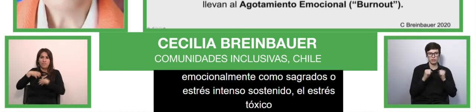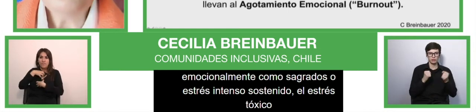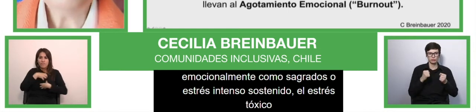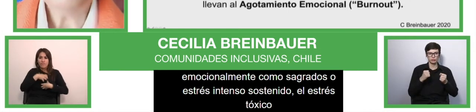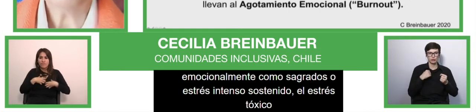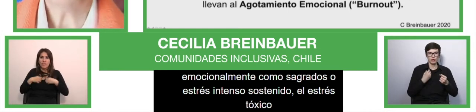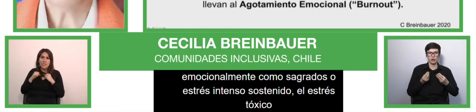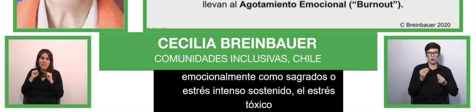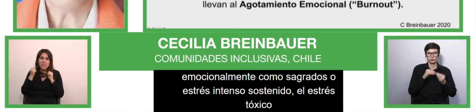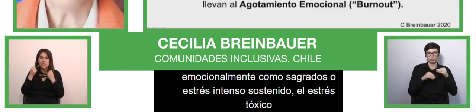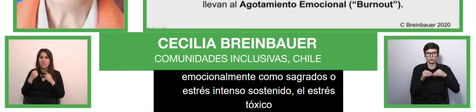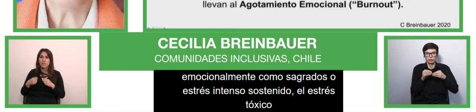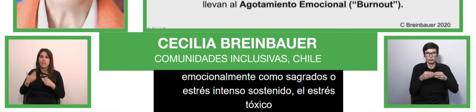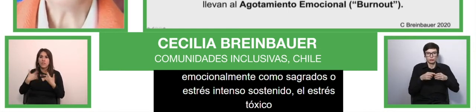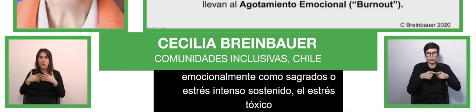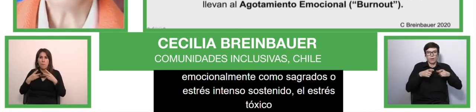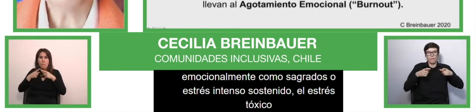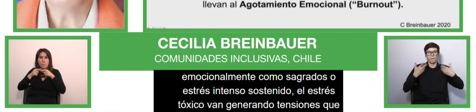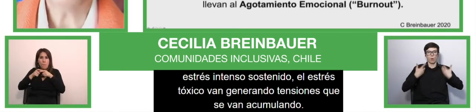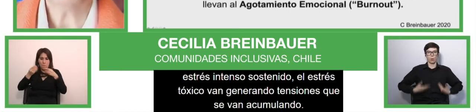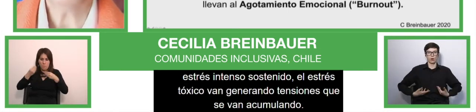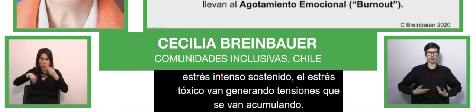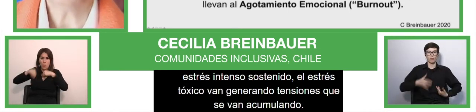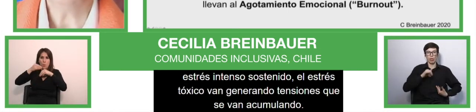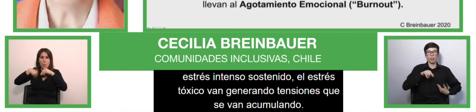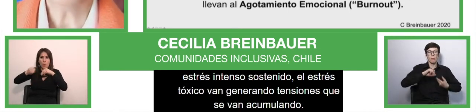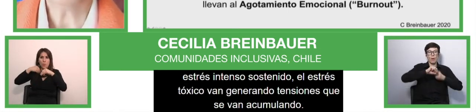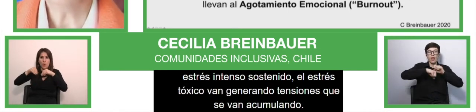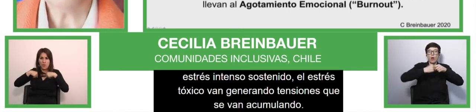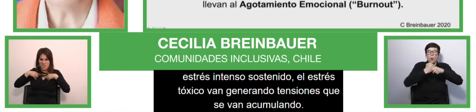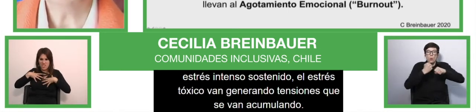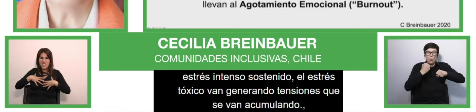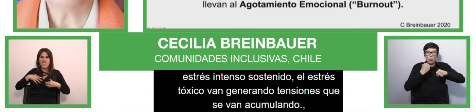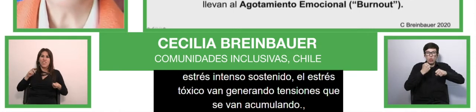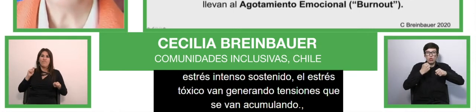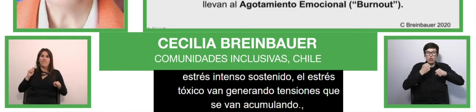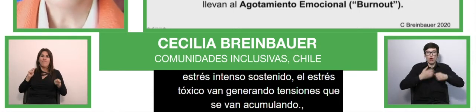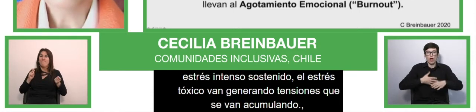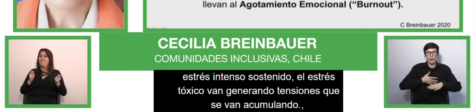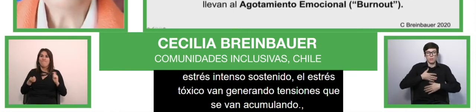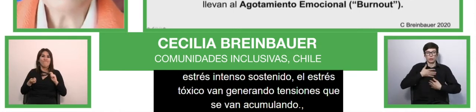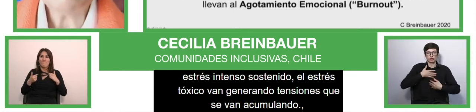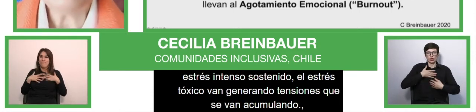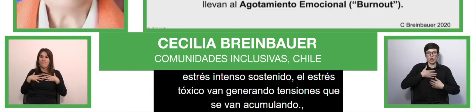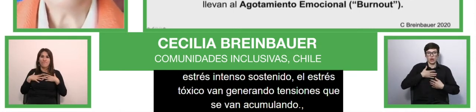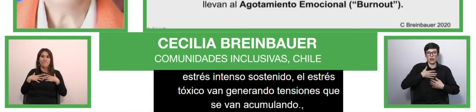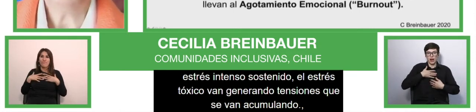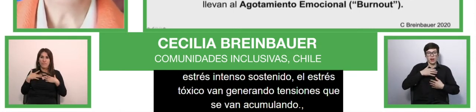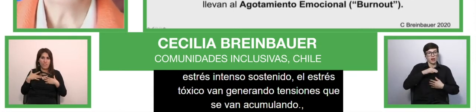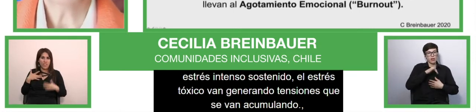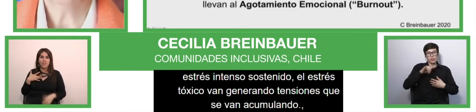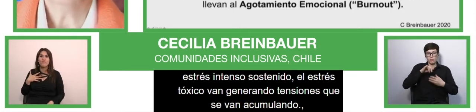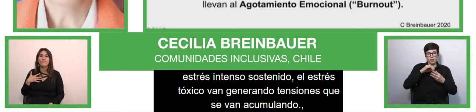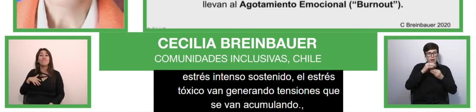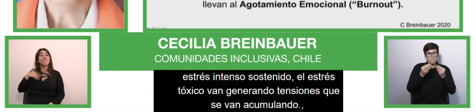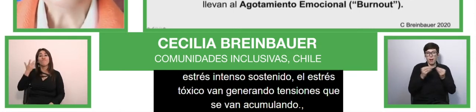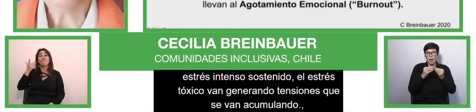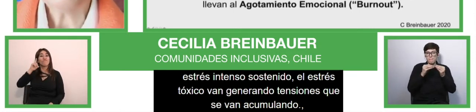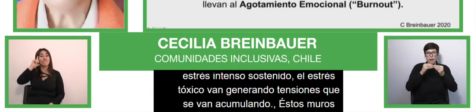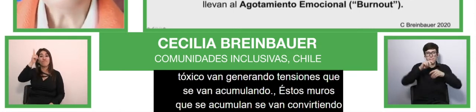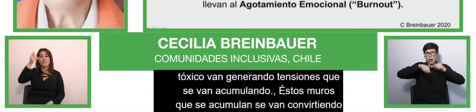estos números emocionales que se acumulan cotidianamente se van convirtiendo en una madeja de nudos